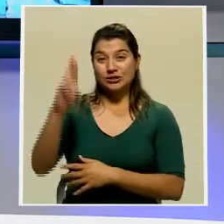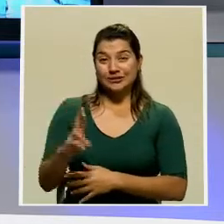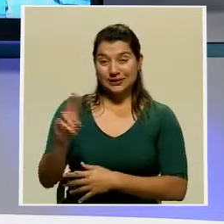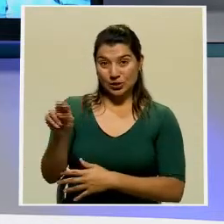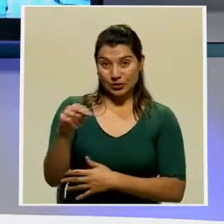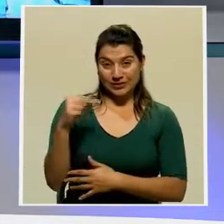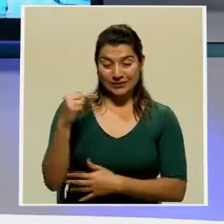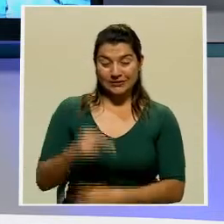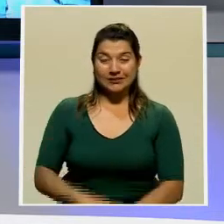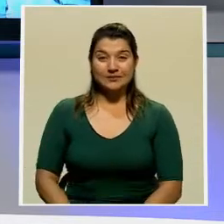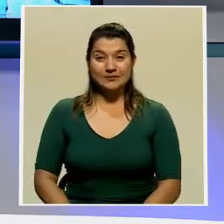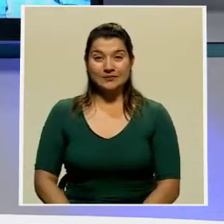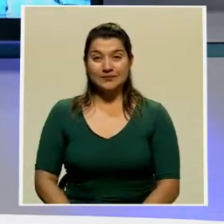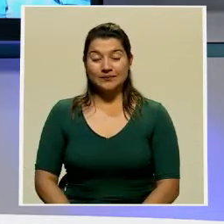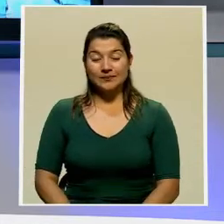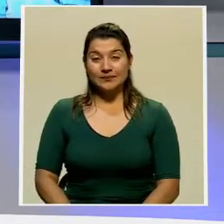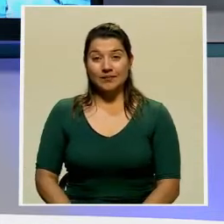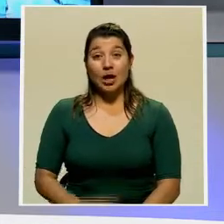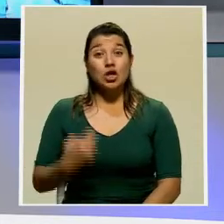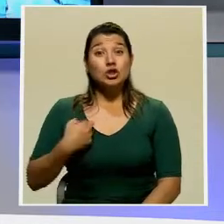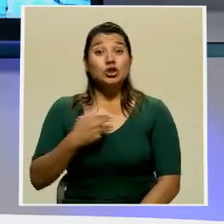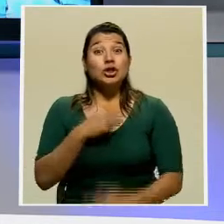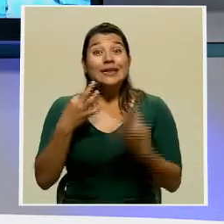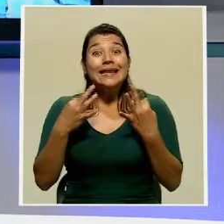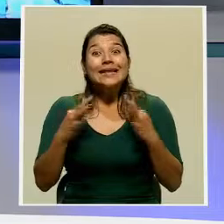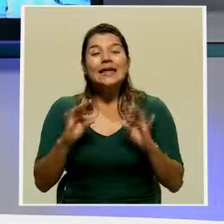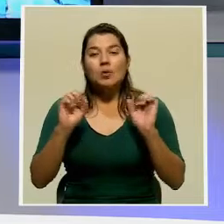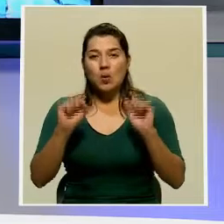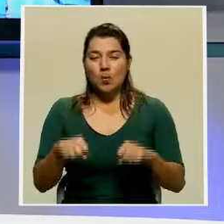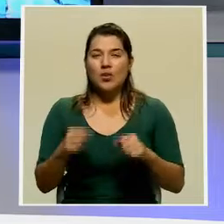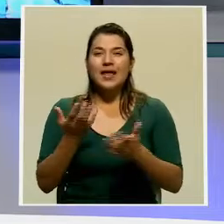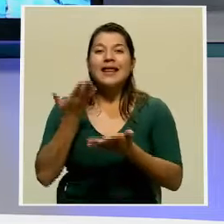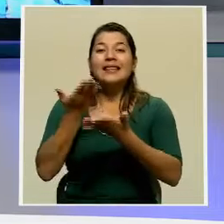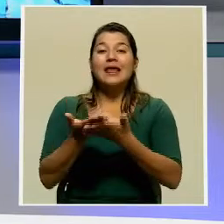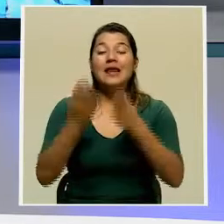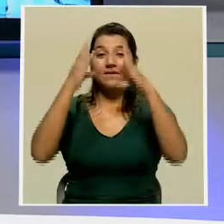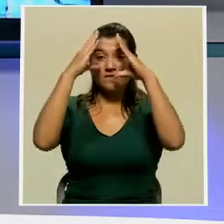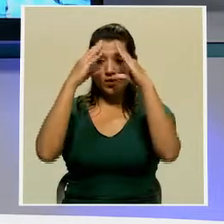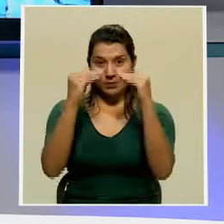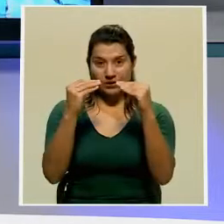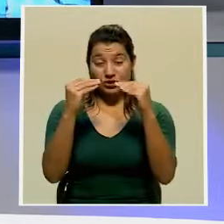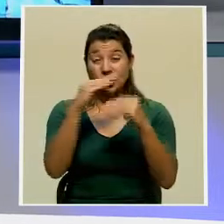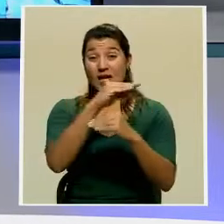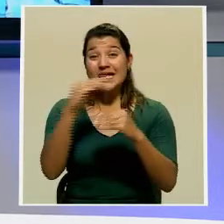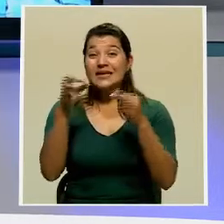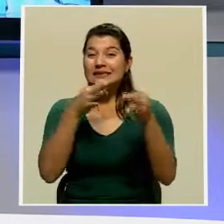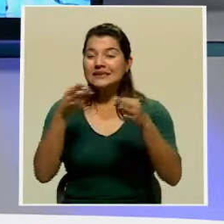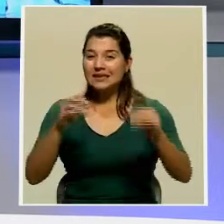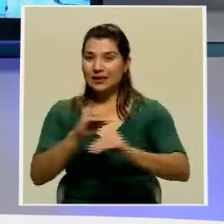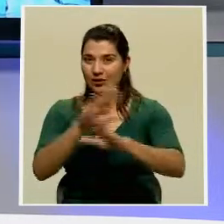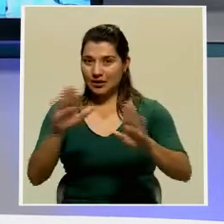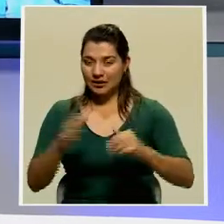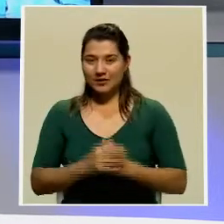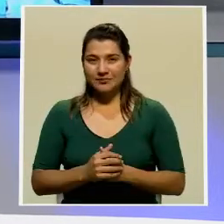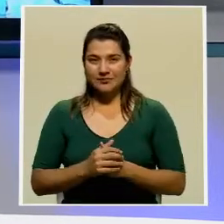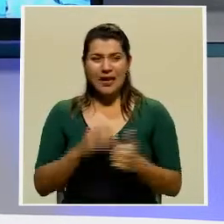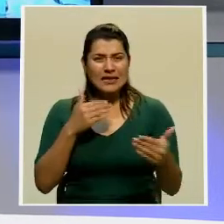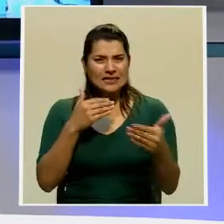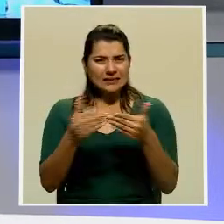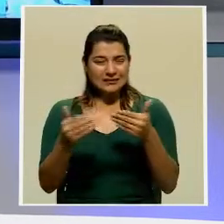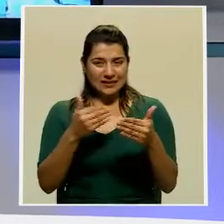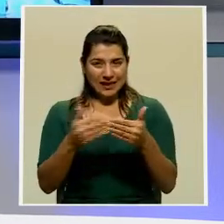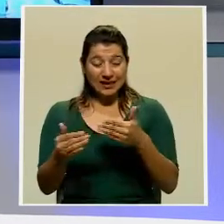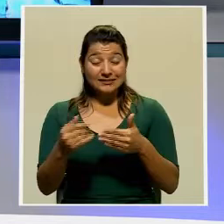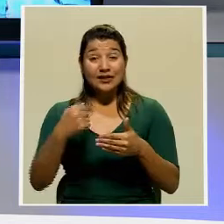de Costa Rica Noticias. Intentamos darle información y contexto. En unos